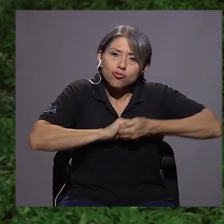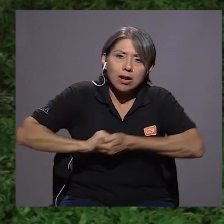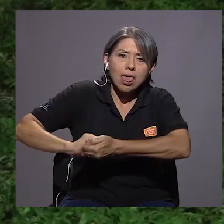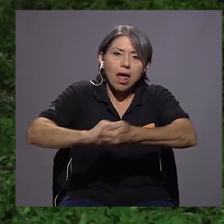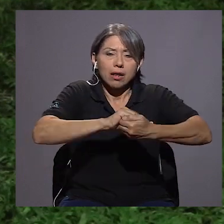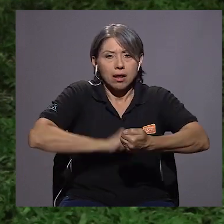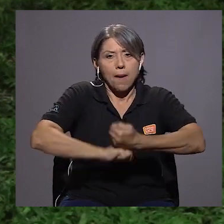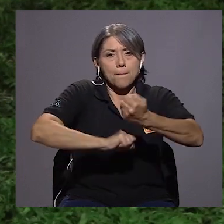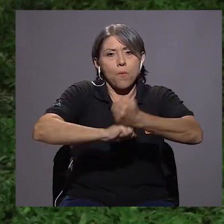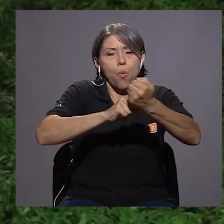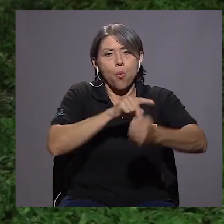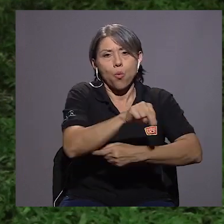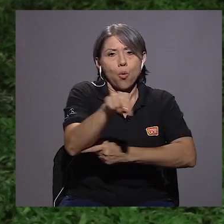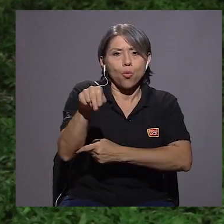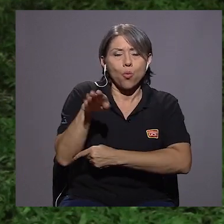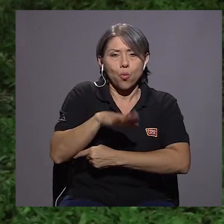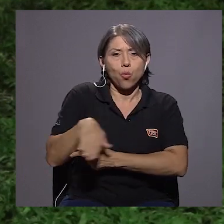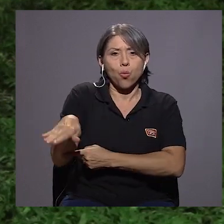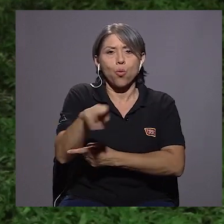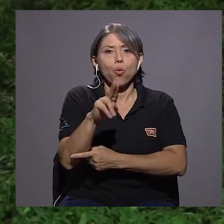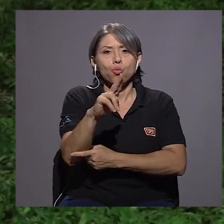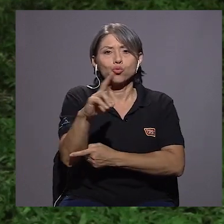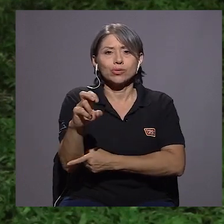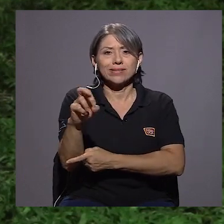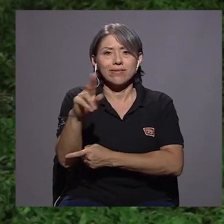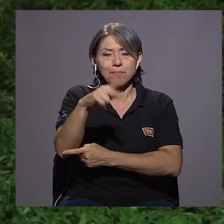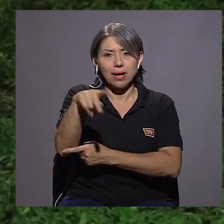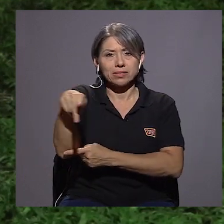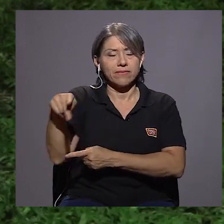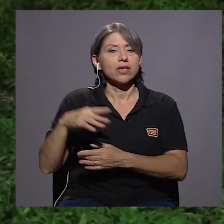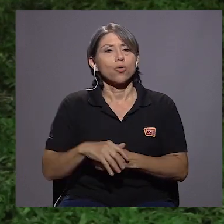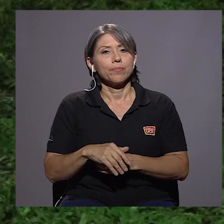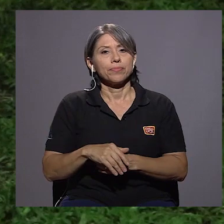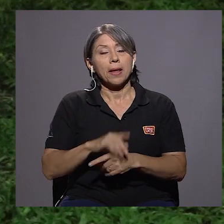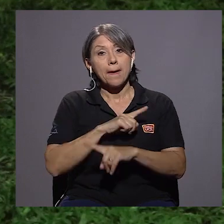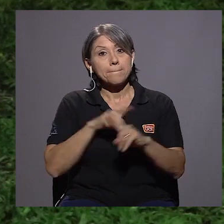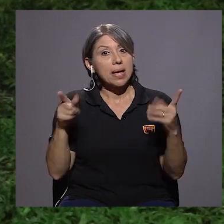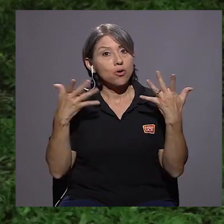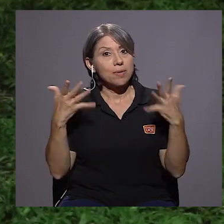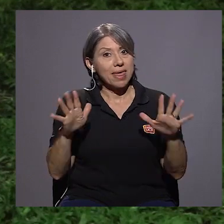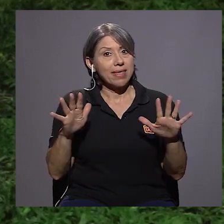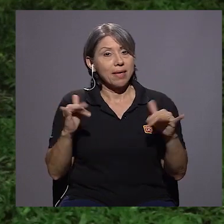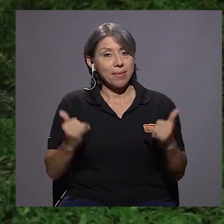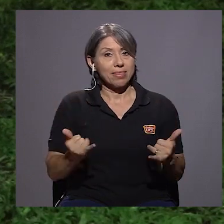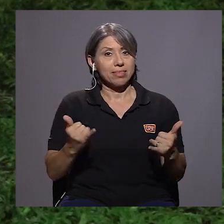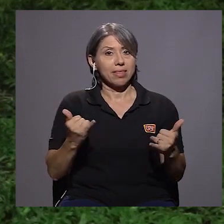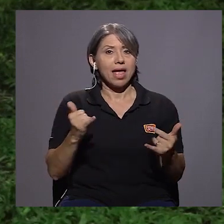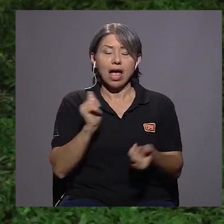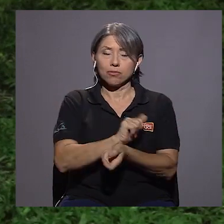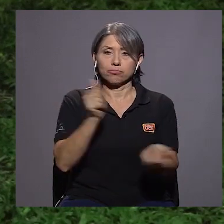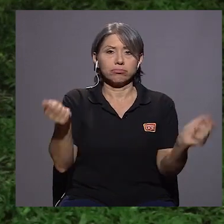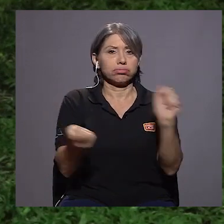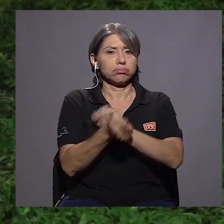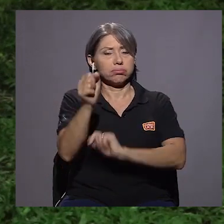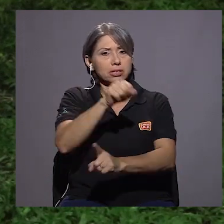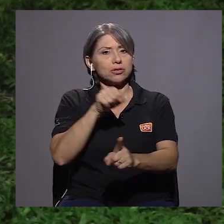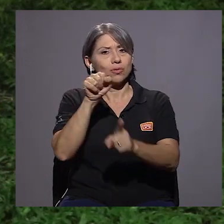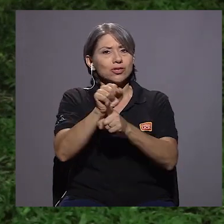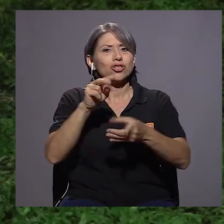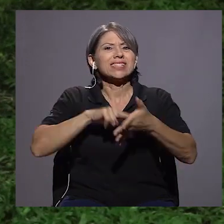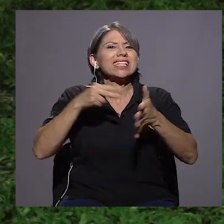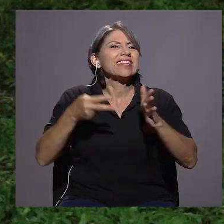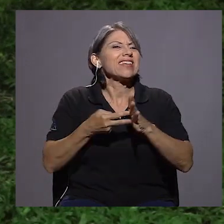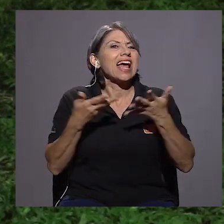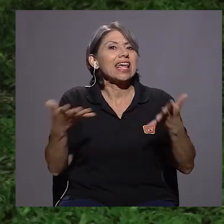y todo el apoyo a nuestros compañeros y nuestras compañeras en la sede del Pacífico. Pero de inmediatamente hay un cambio, un giro en